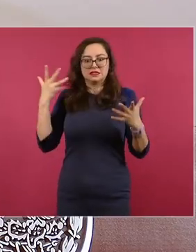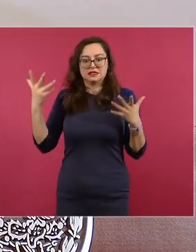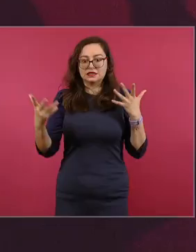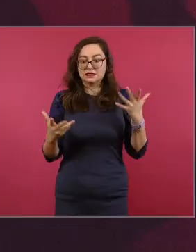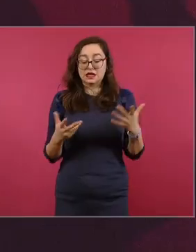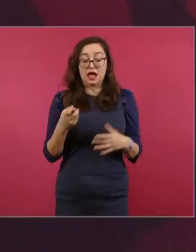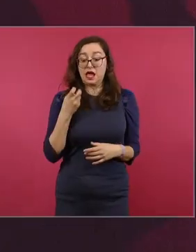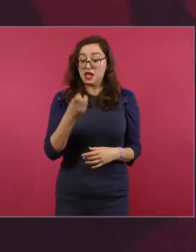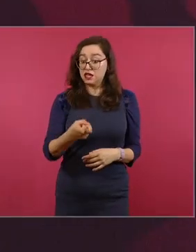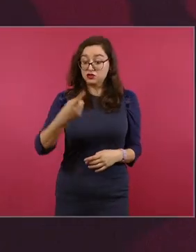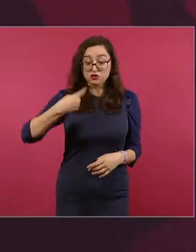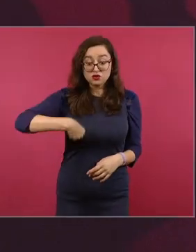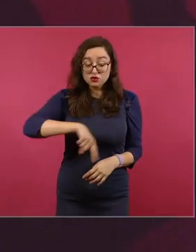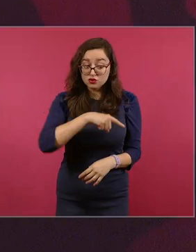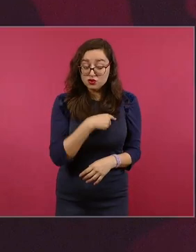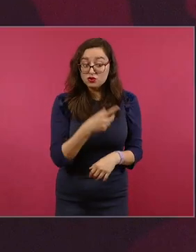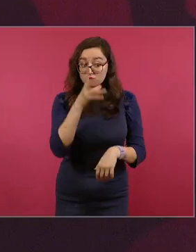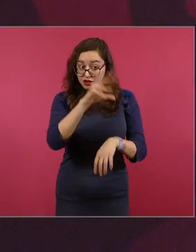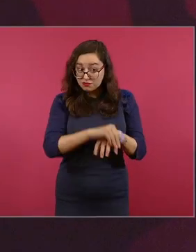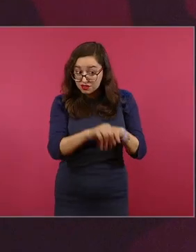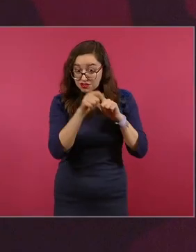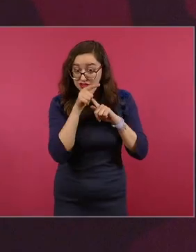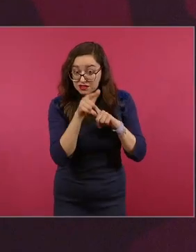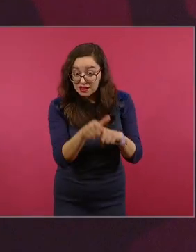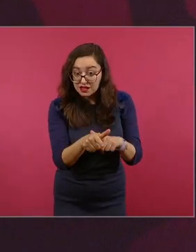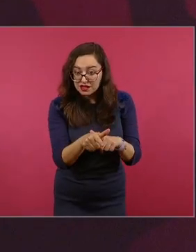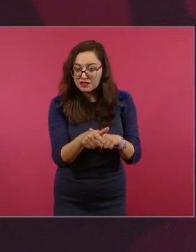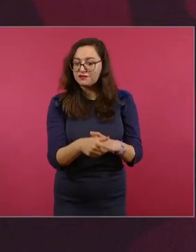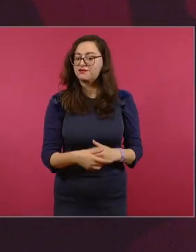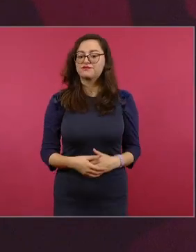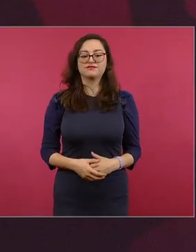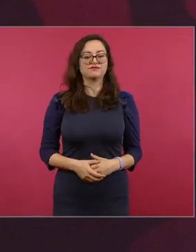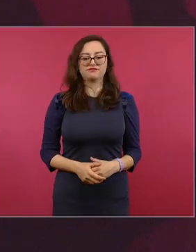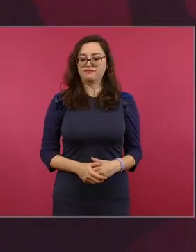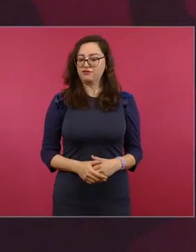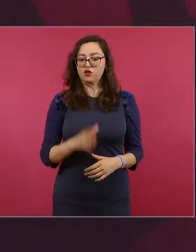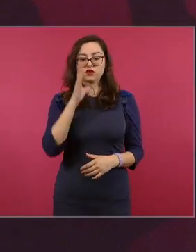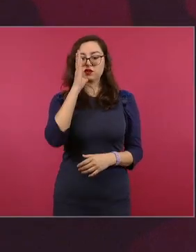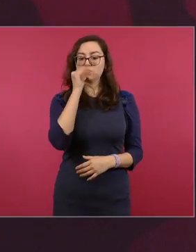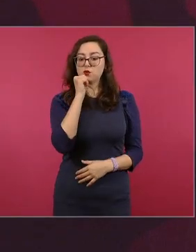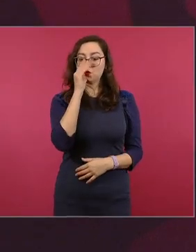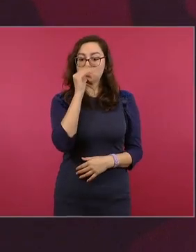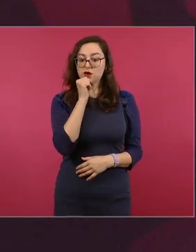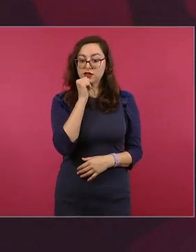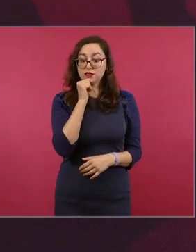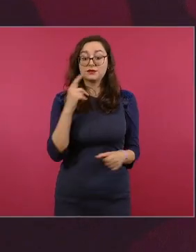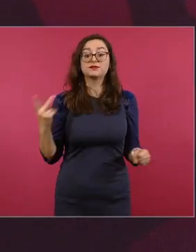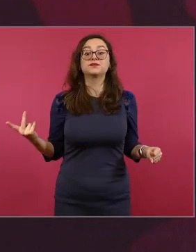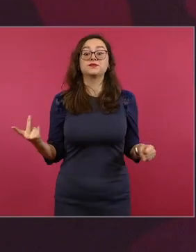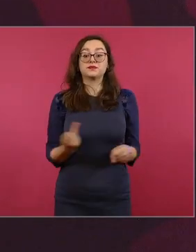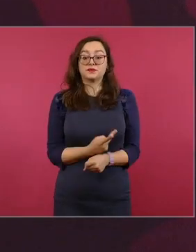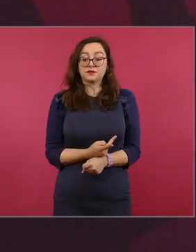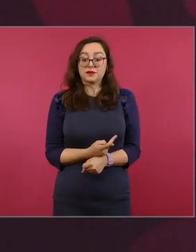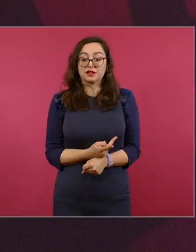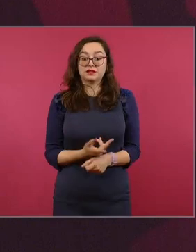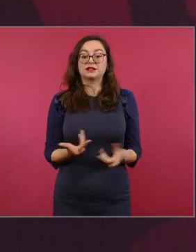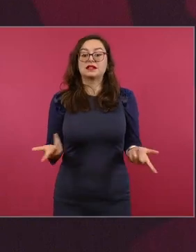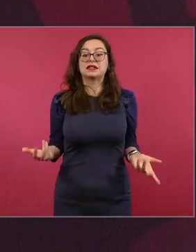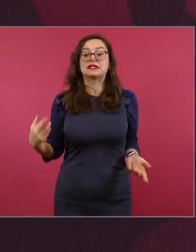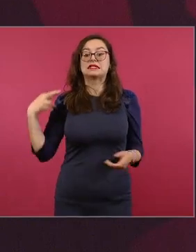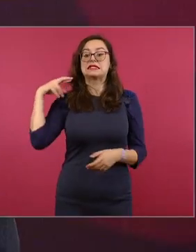los íbamos a permitir. No lo pudimos aplicar de inmediato porque hubo una primera reducción de horarios